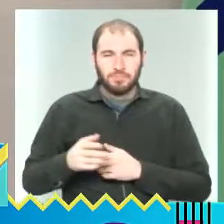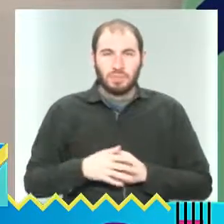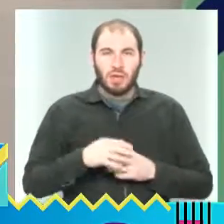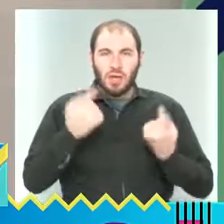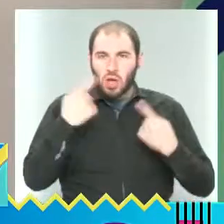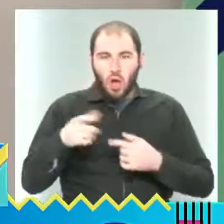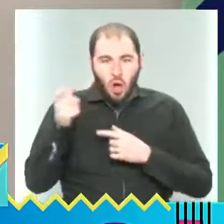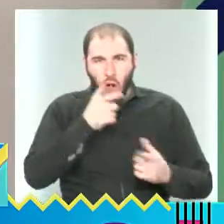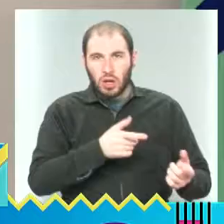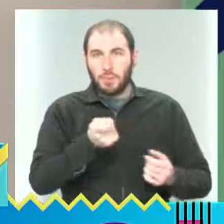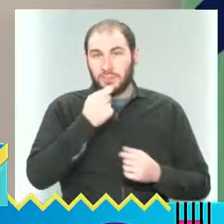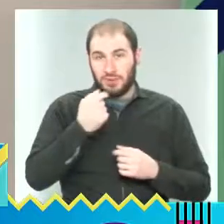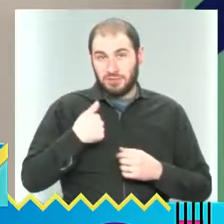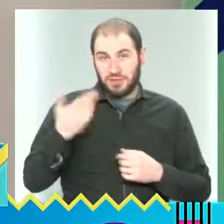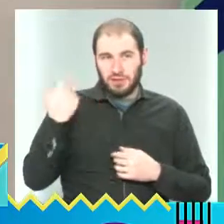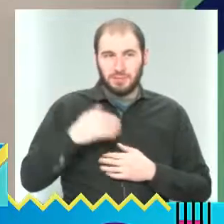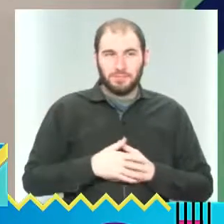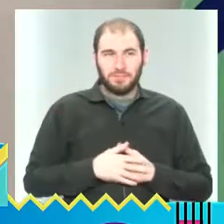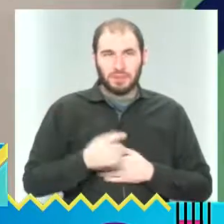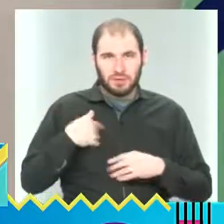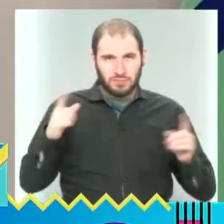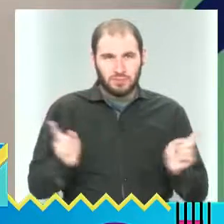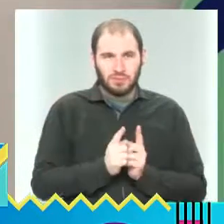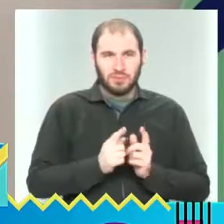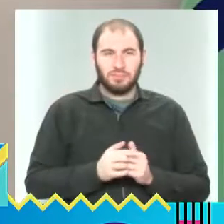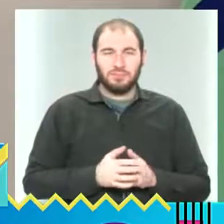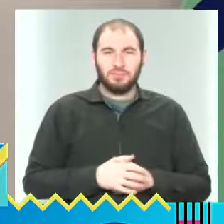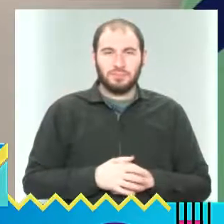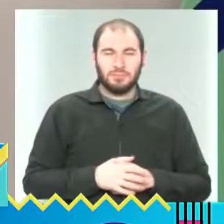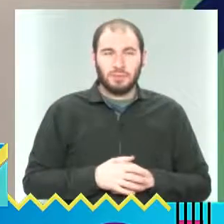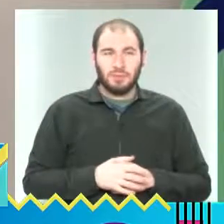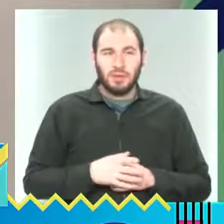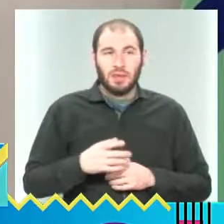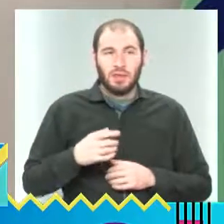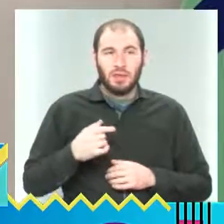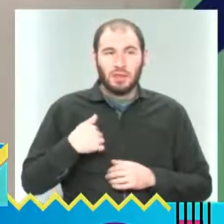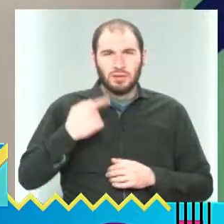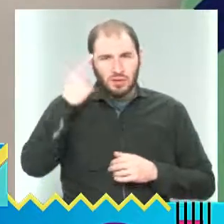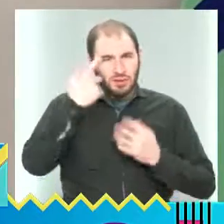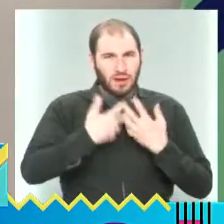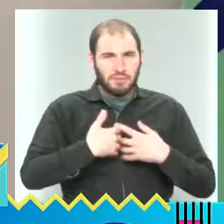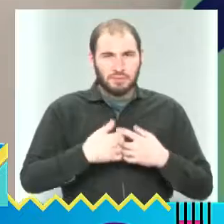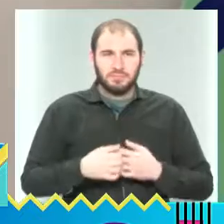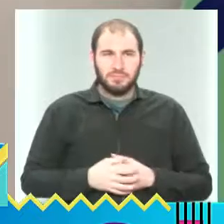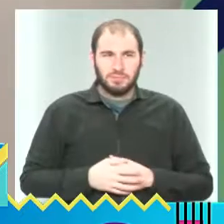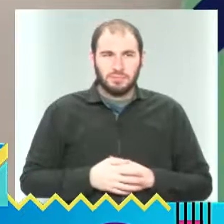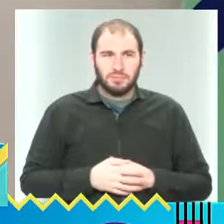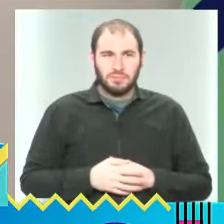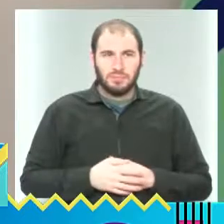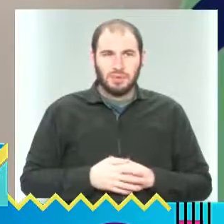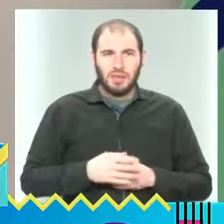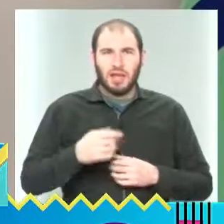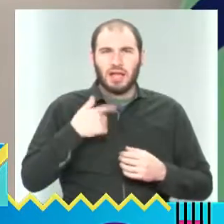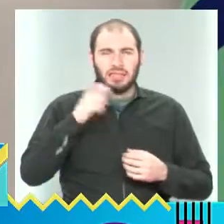tipo de cosas. Por ejemplo, yo una vez, y ya lo hago cortita, no quiero hacer muy largo, sí, yo siempre hago referencia a una cosa, no se quiere tener